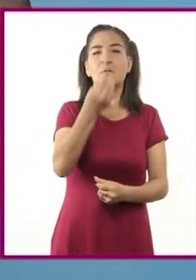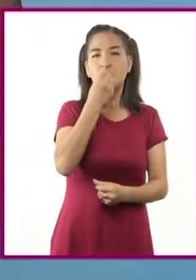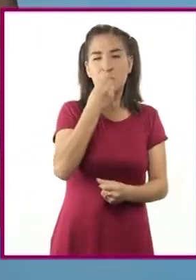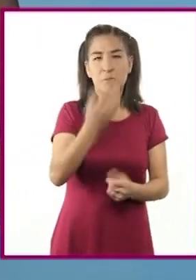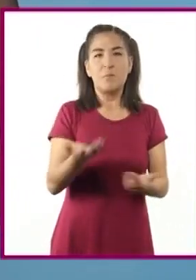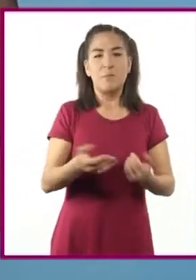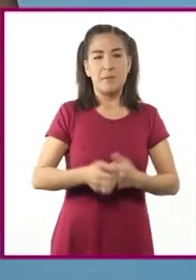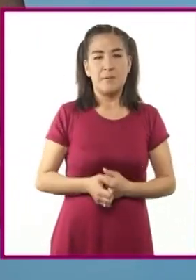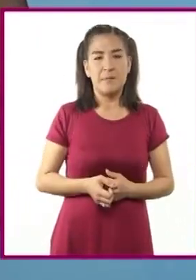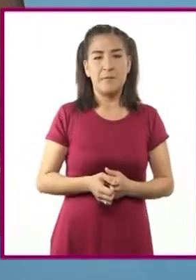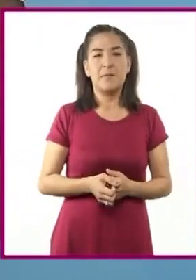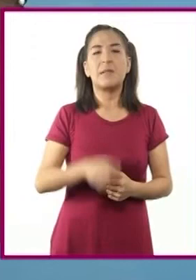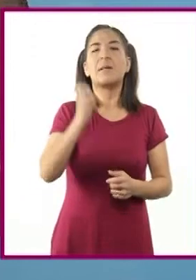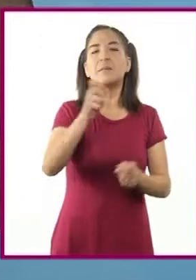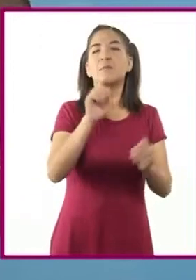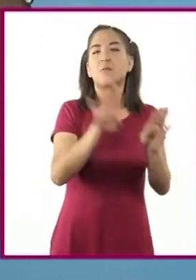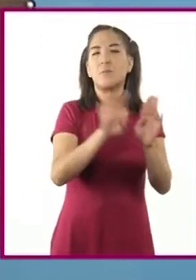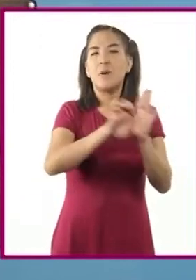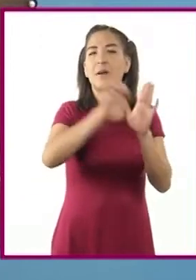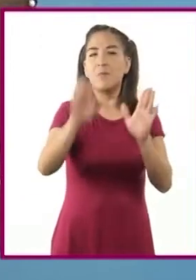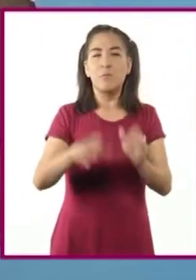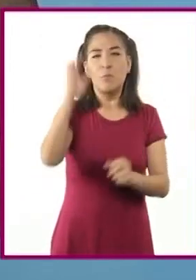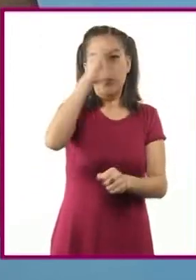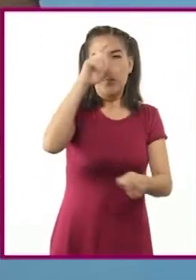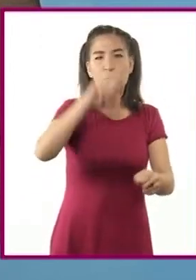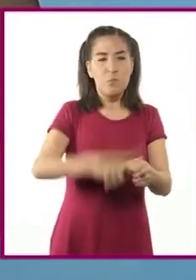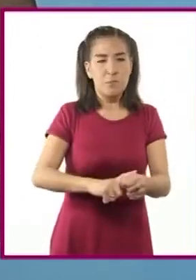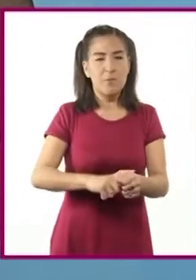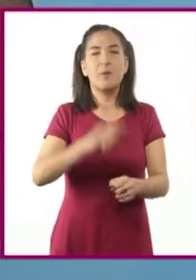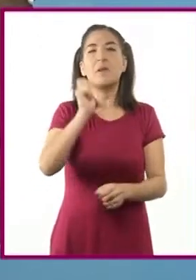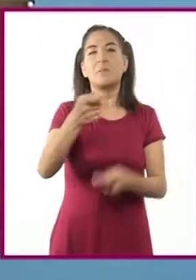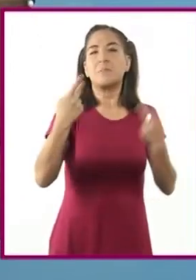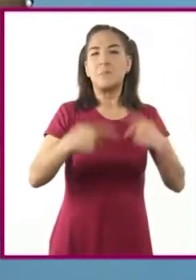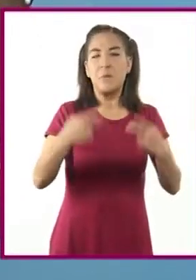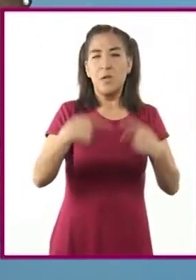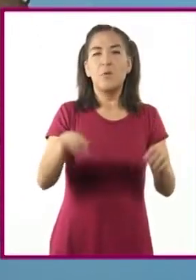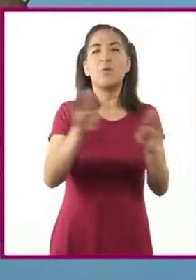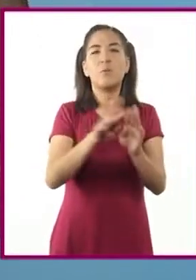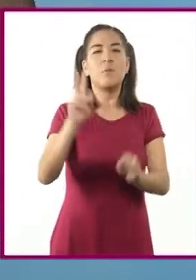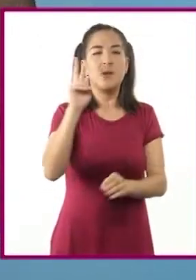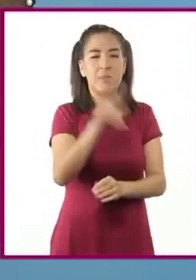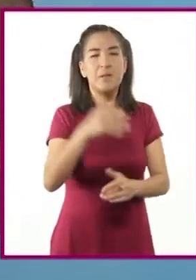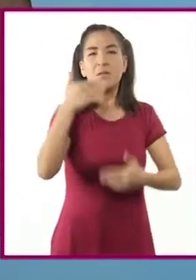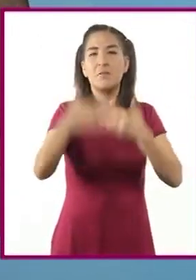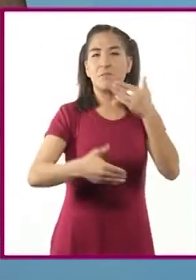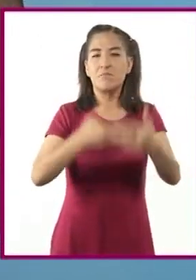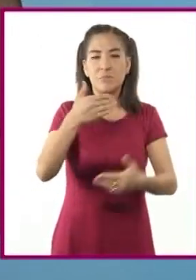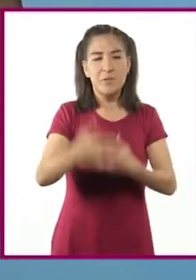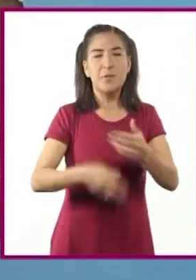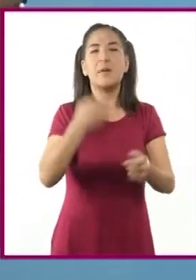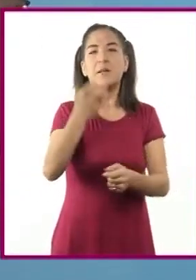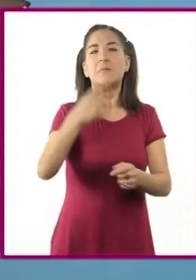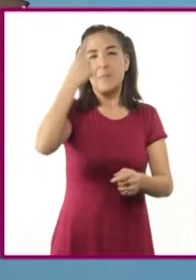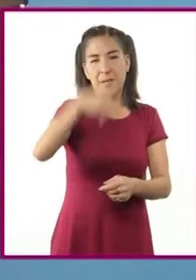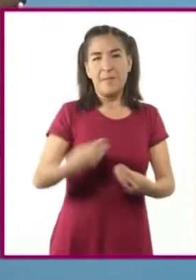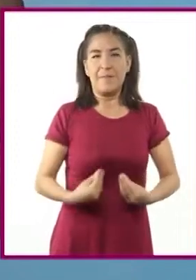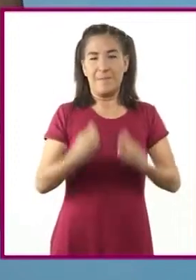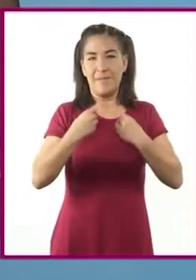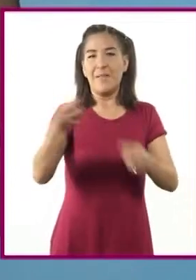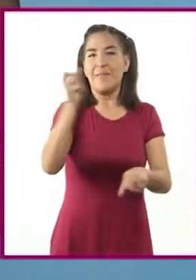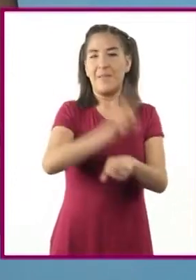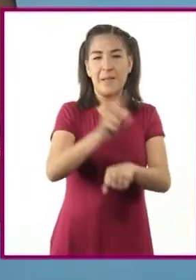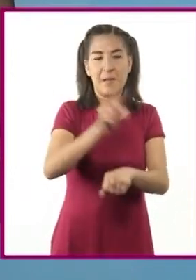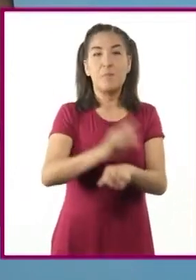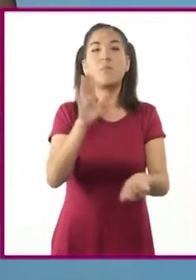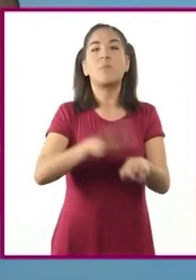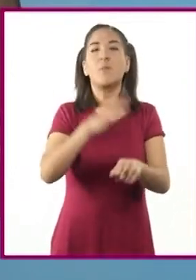comida son ejemplos de elementos culturales que las personas vamos adquiriendo y desarrollando con la vida diaria.